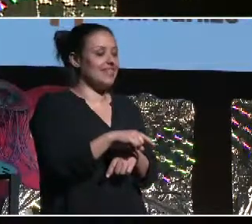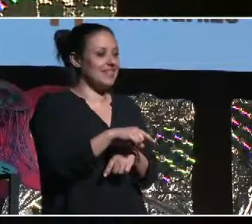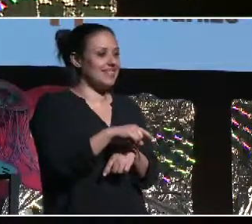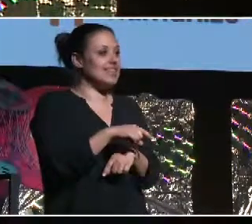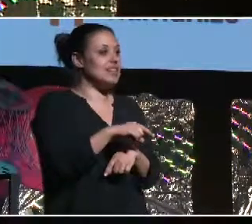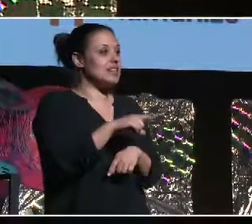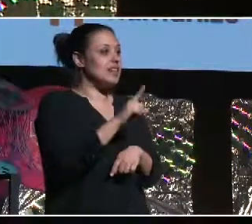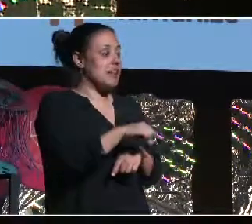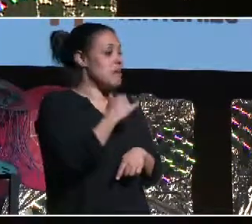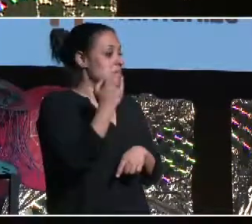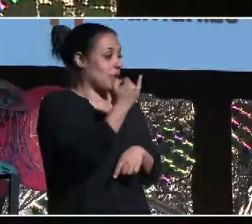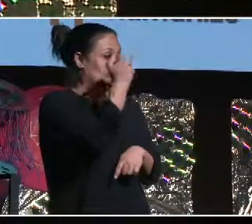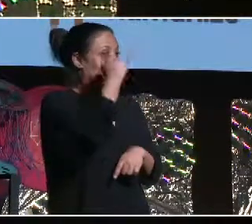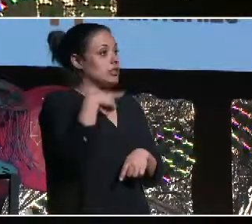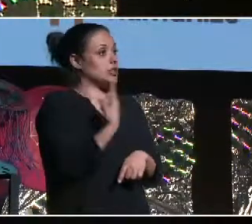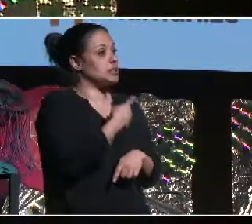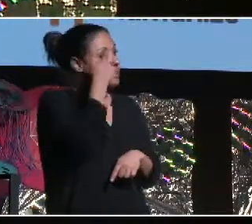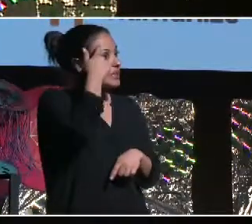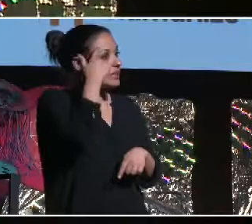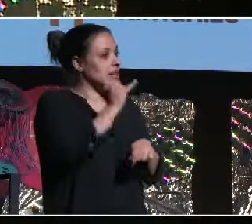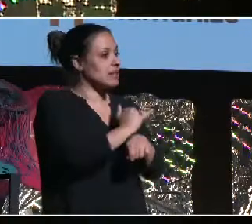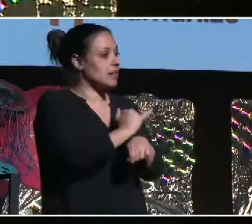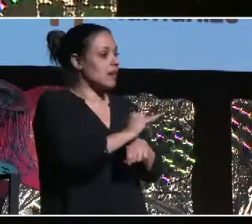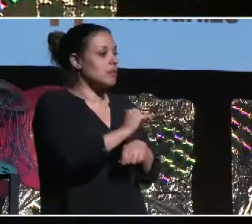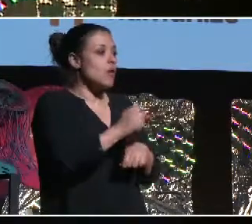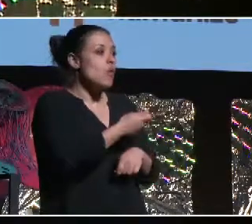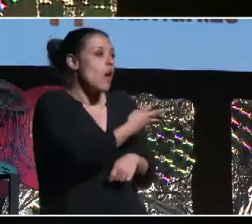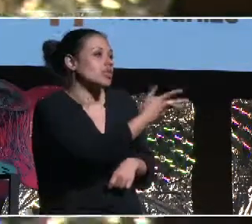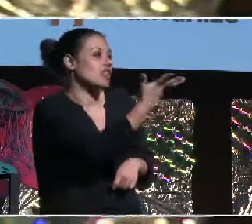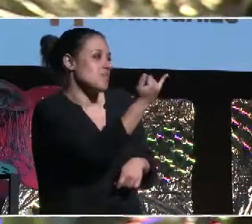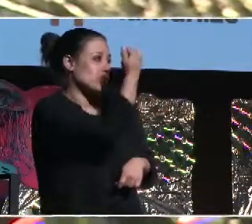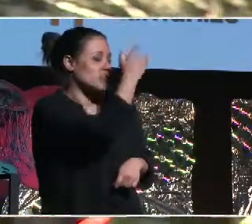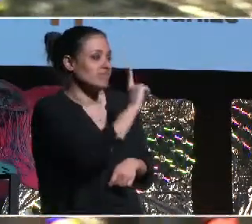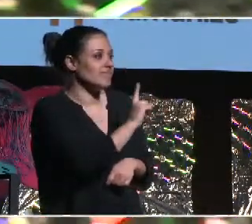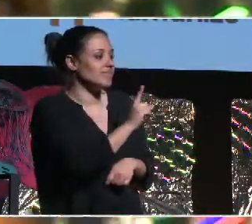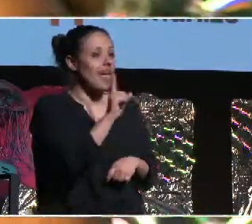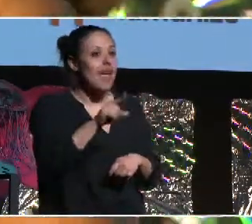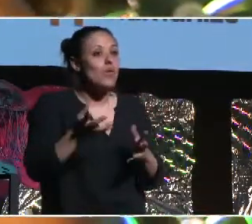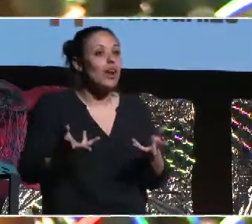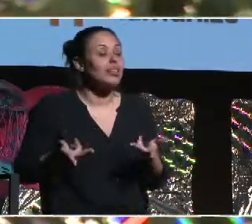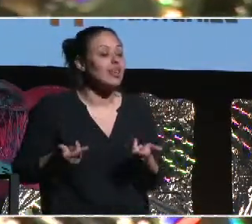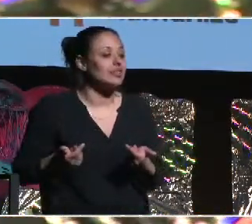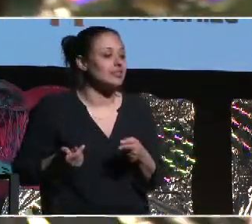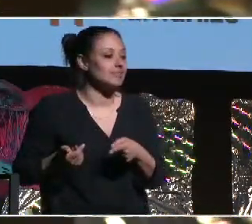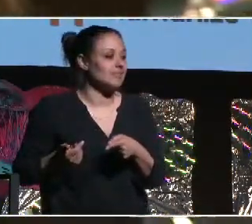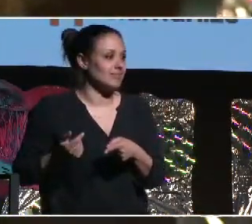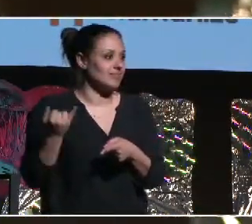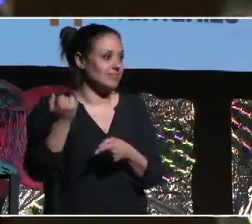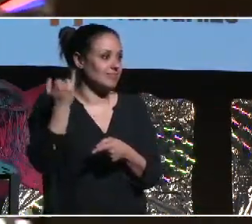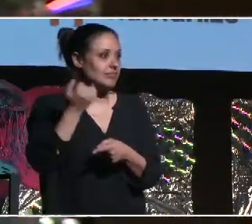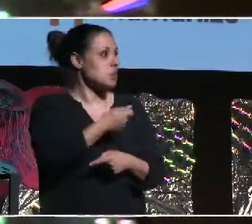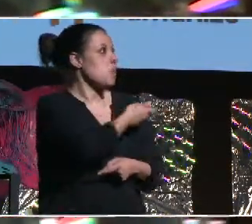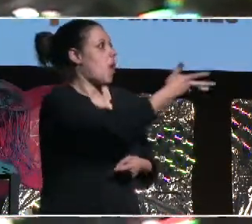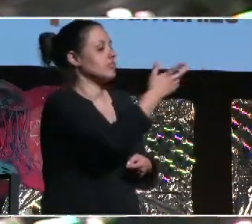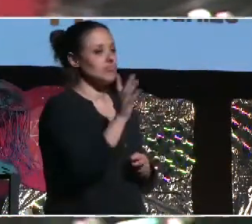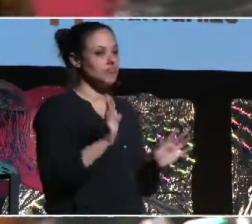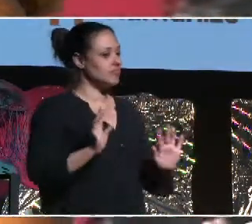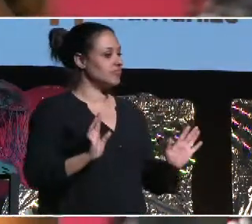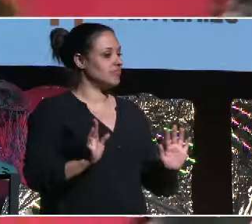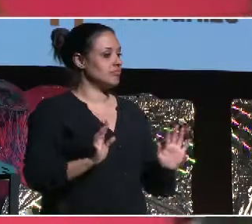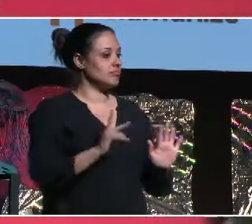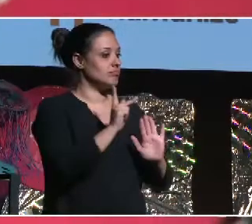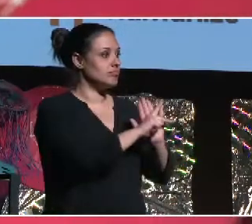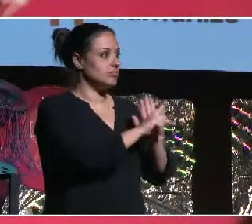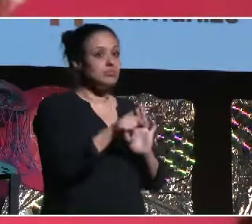la cantidad y empezar a pensar en la calidad de esos datos. Entonces se empezaron a hacer muchos talleres que las organizaciones sociales